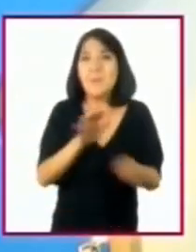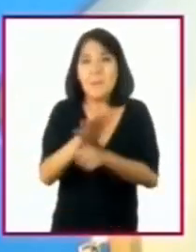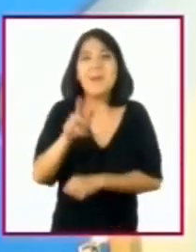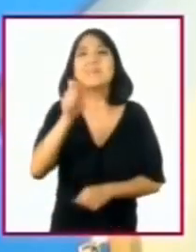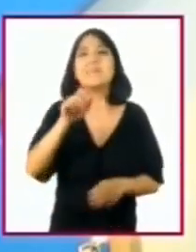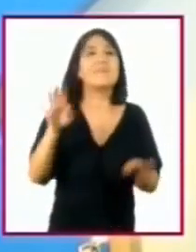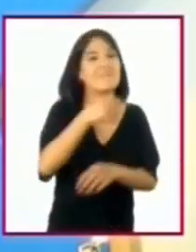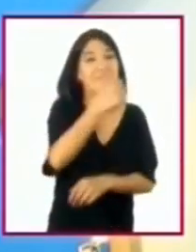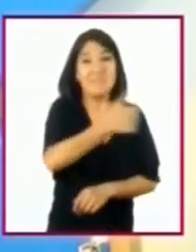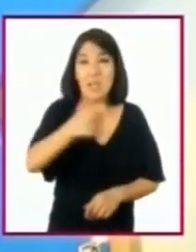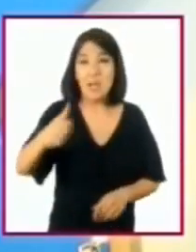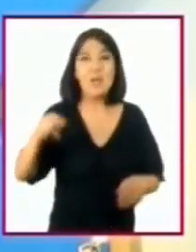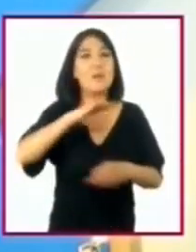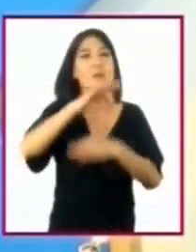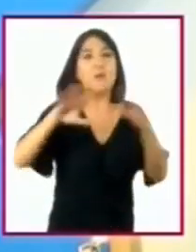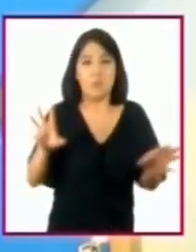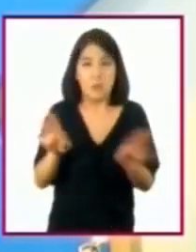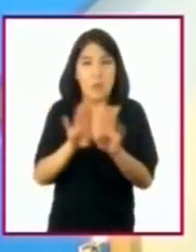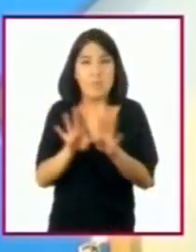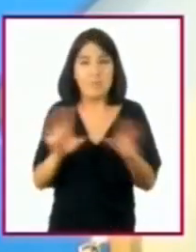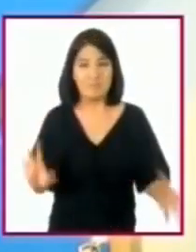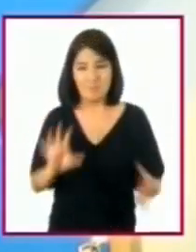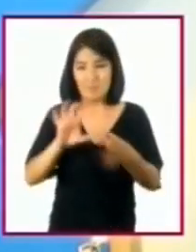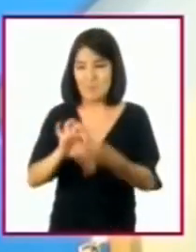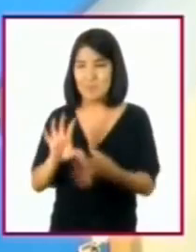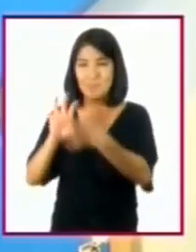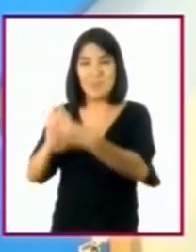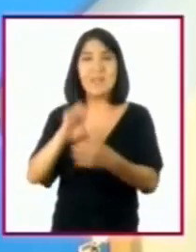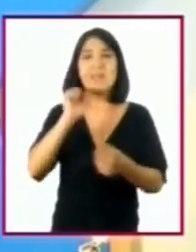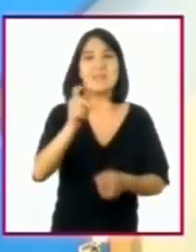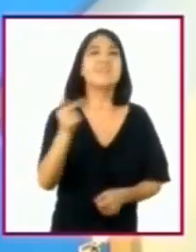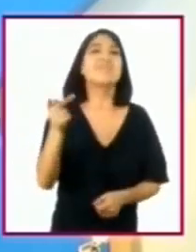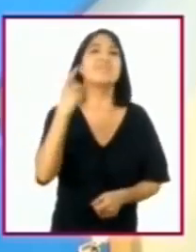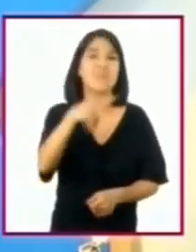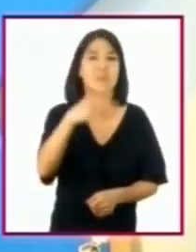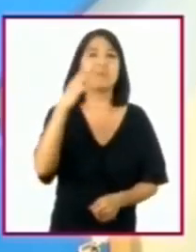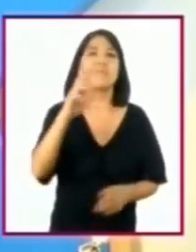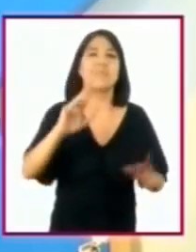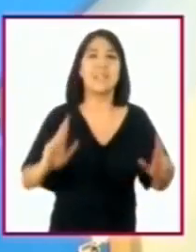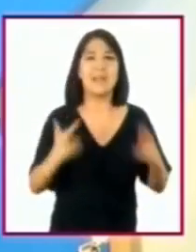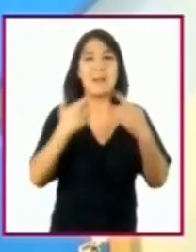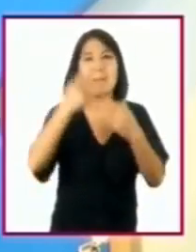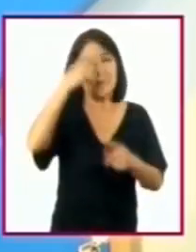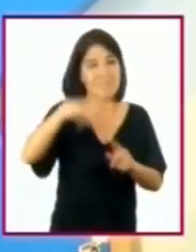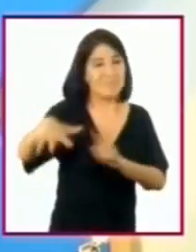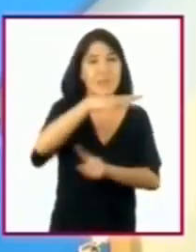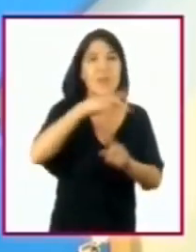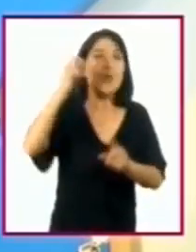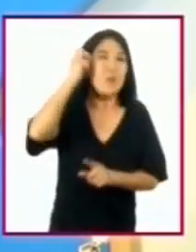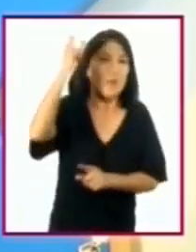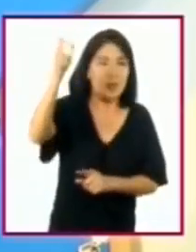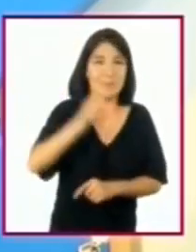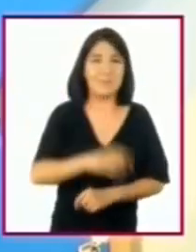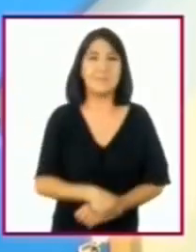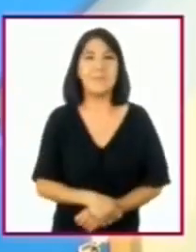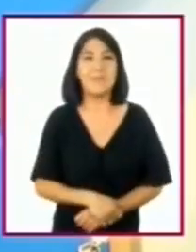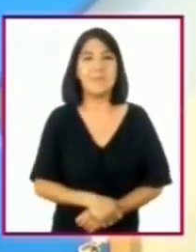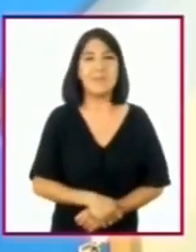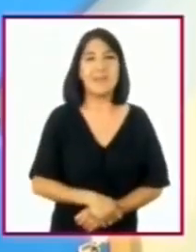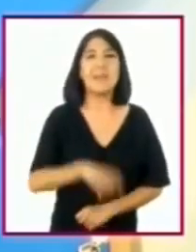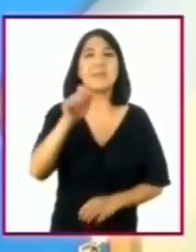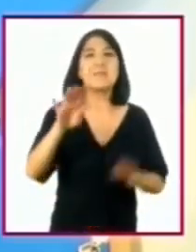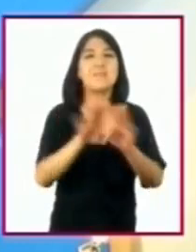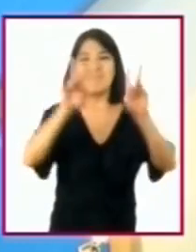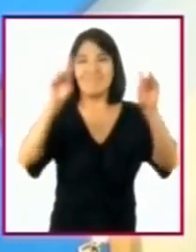casi todas ellas estaban vinculadas con la religión politeísta. Y retomando una frase del escritor Camilo